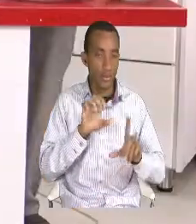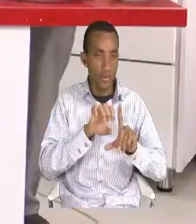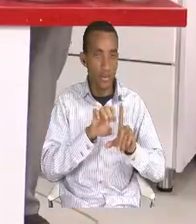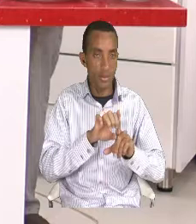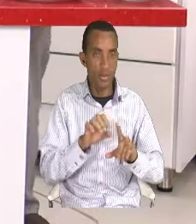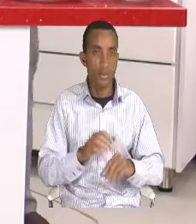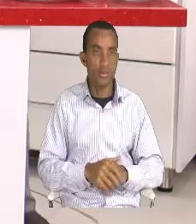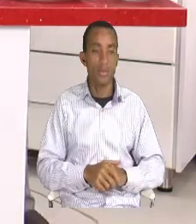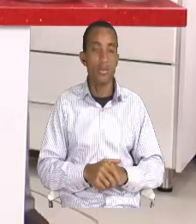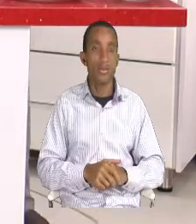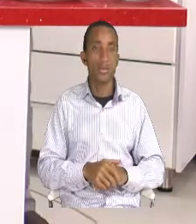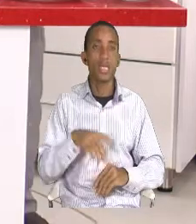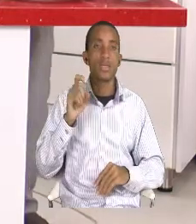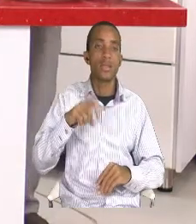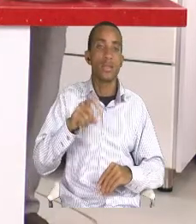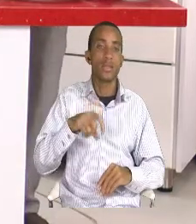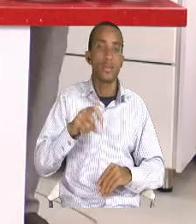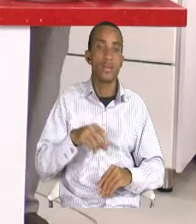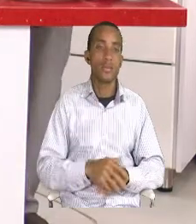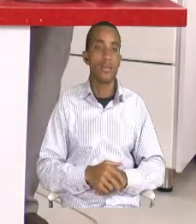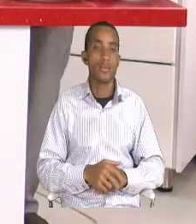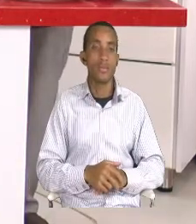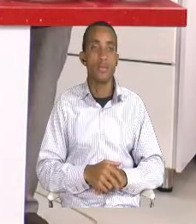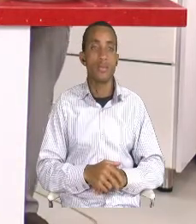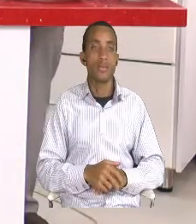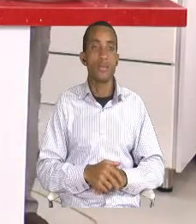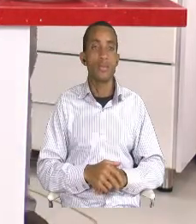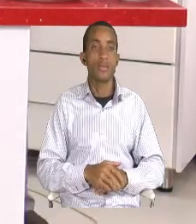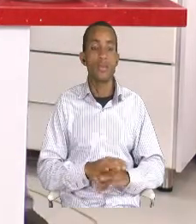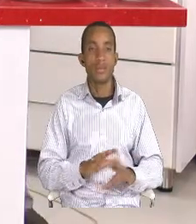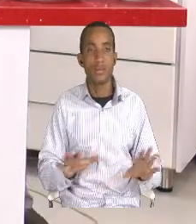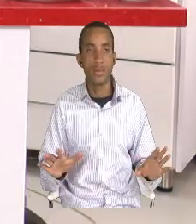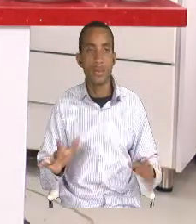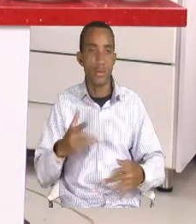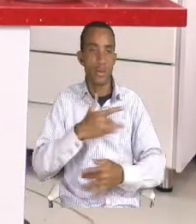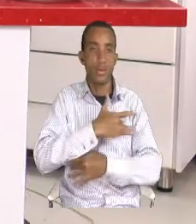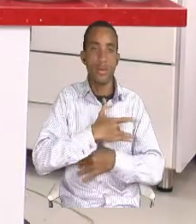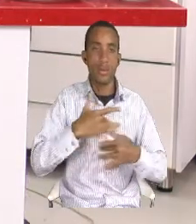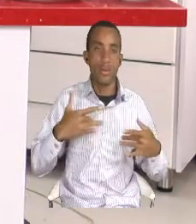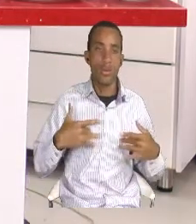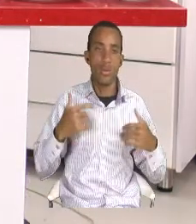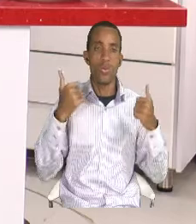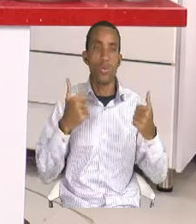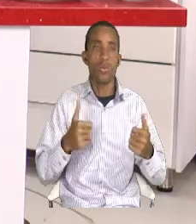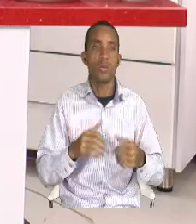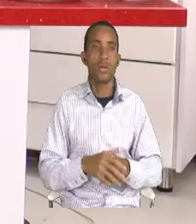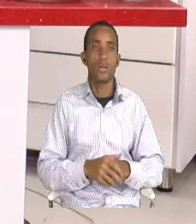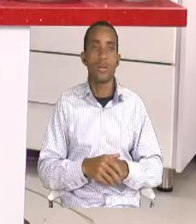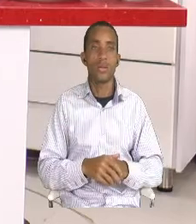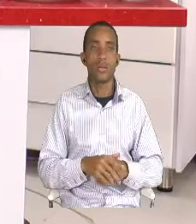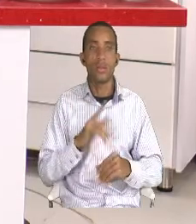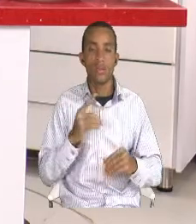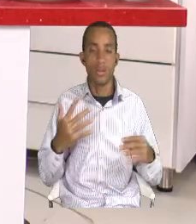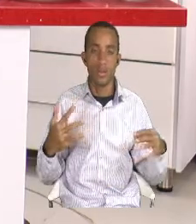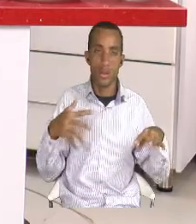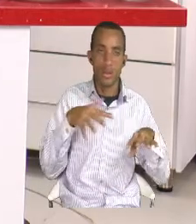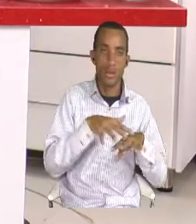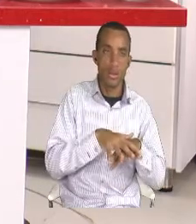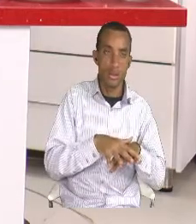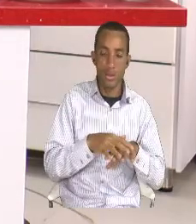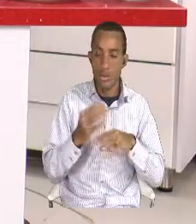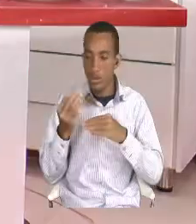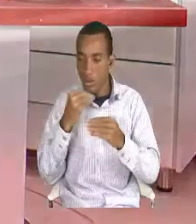algo muy necesario, Rochi, sí. Señorita Emperatriz, hablar de la salud. Y es un complemento perfecto, la comida con